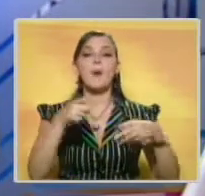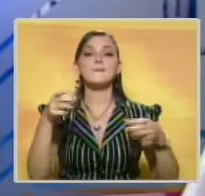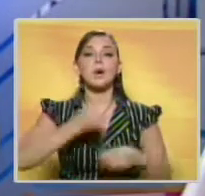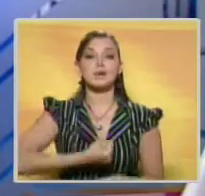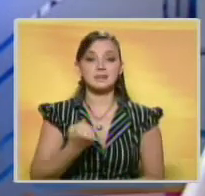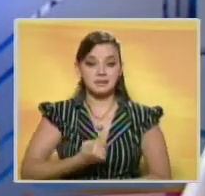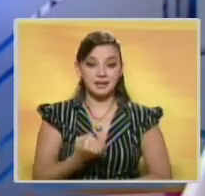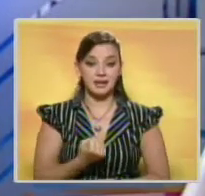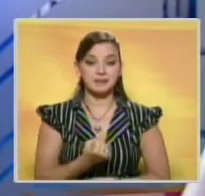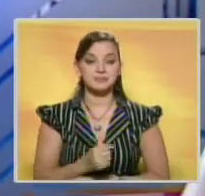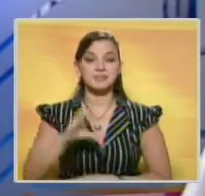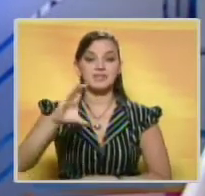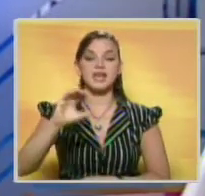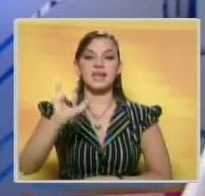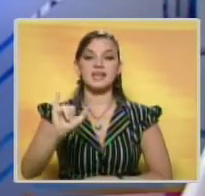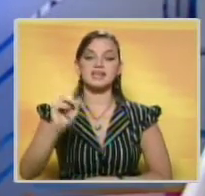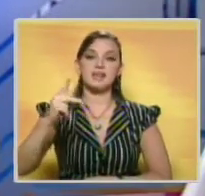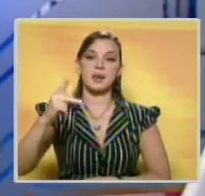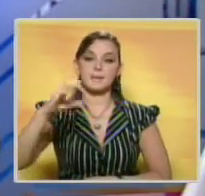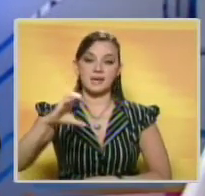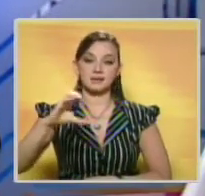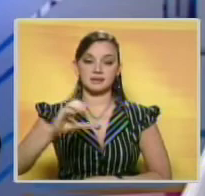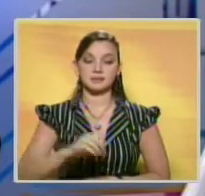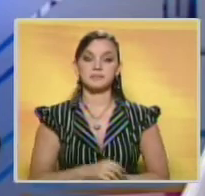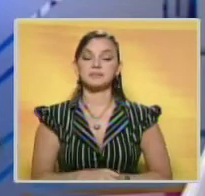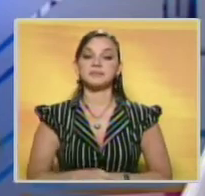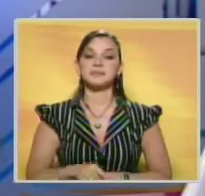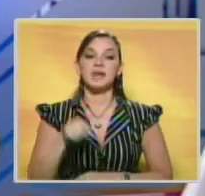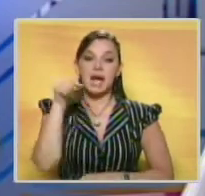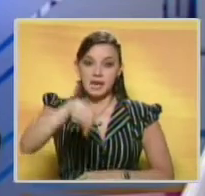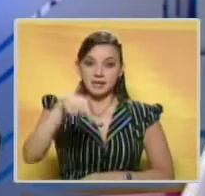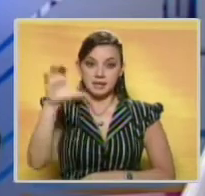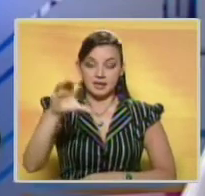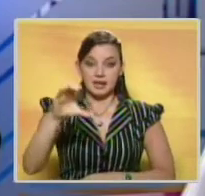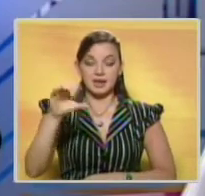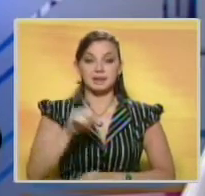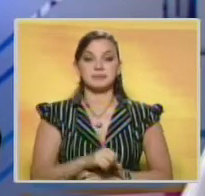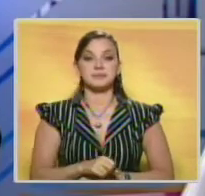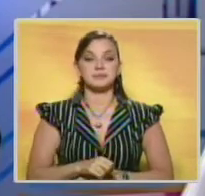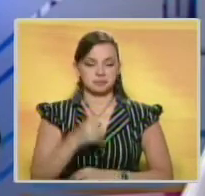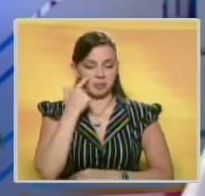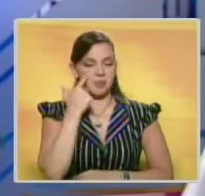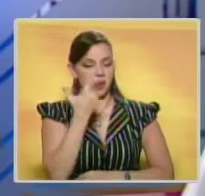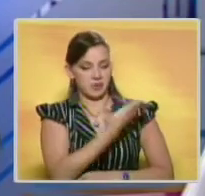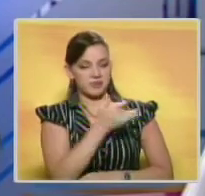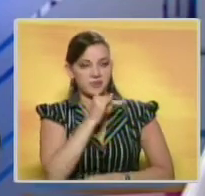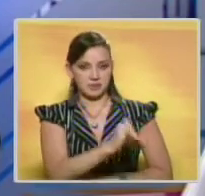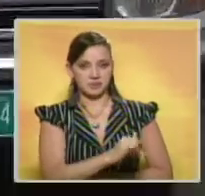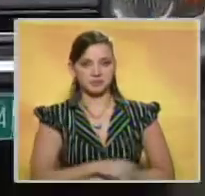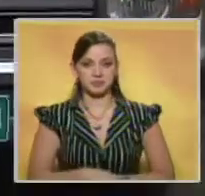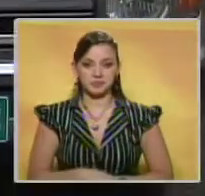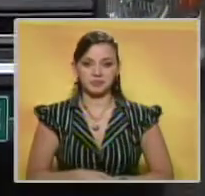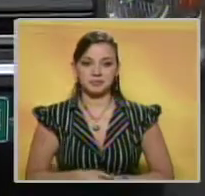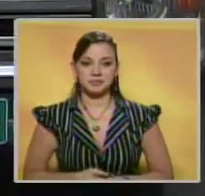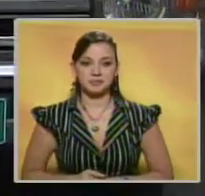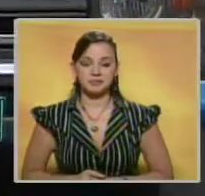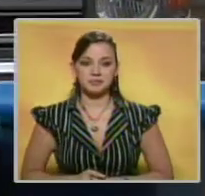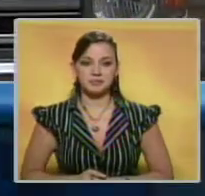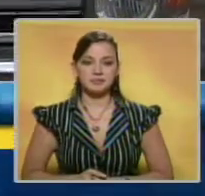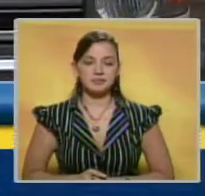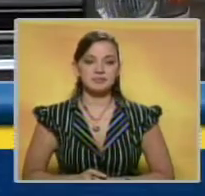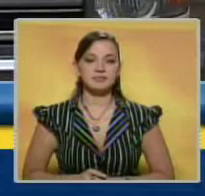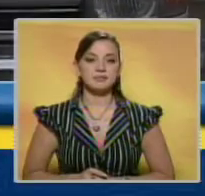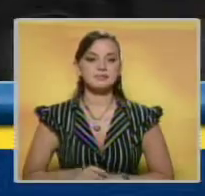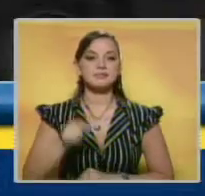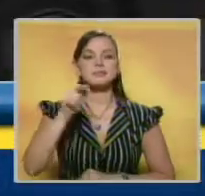Investigaciones Científicas, Penales y Criminalísticas en el 23 de enero aquí en Caracas. Euclides Sotillo con la información. El